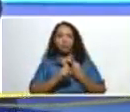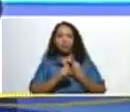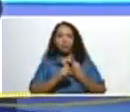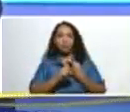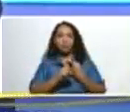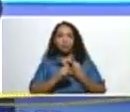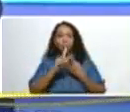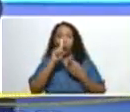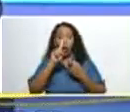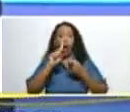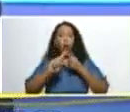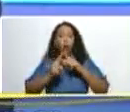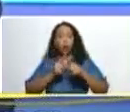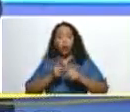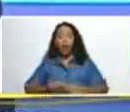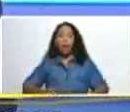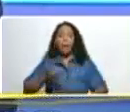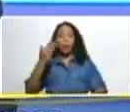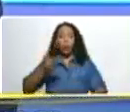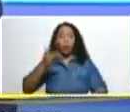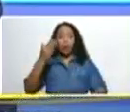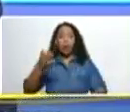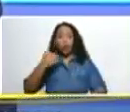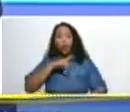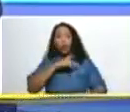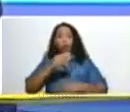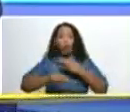una de las cosas más hermosas que hemos conquistado